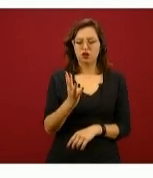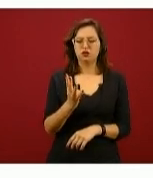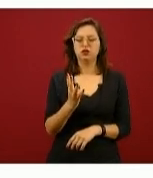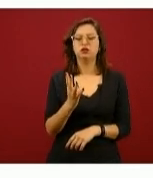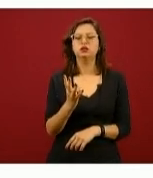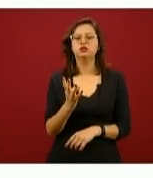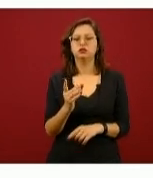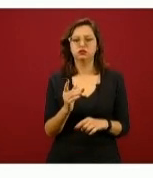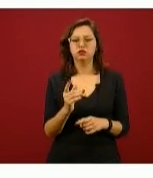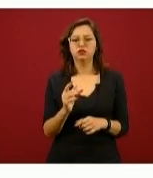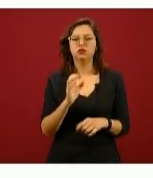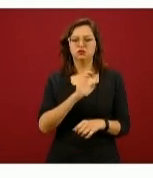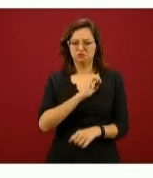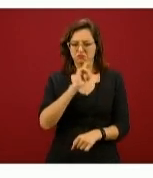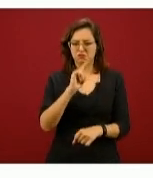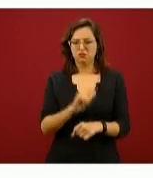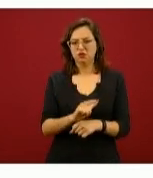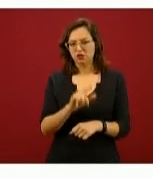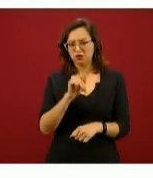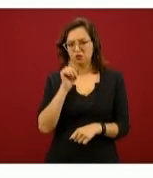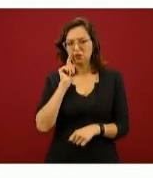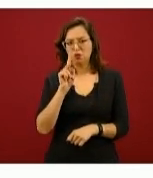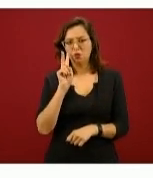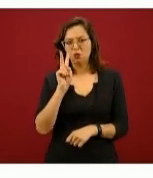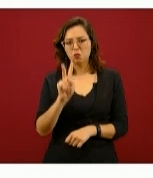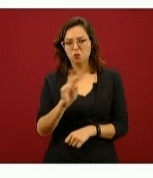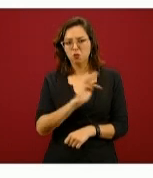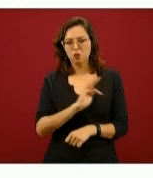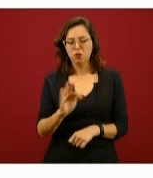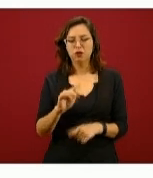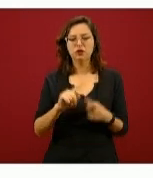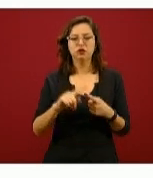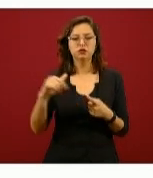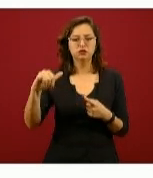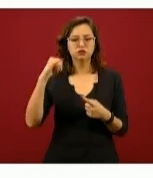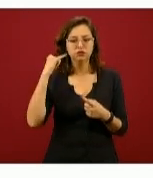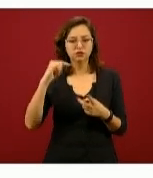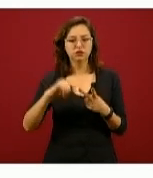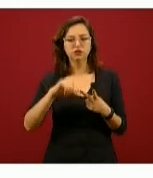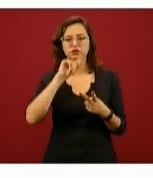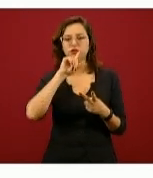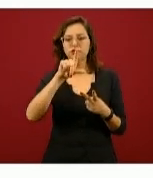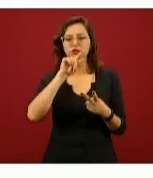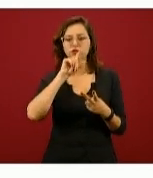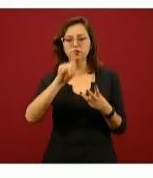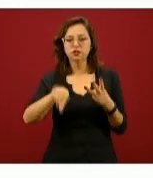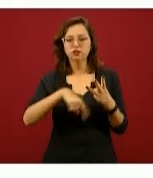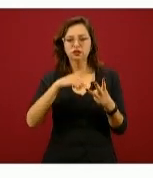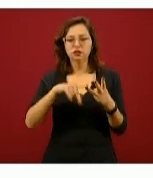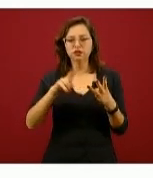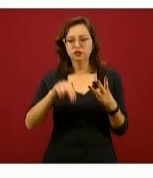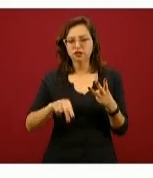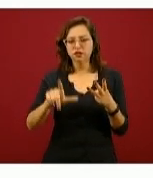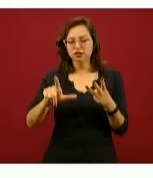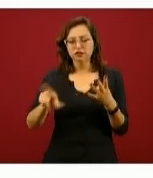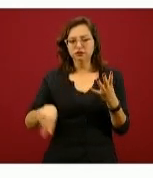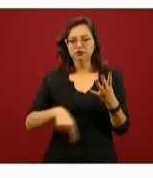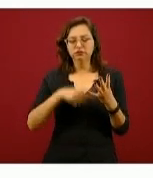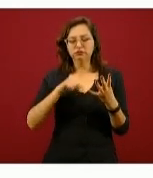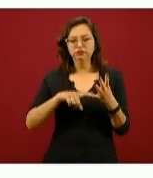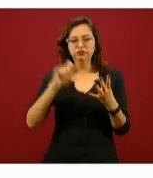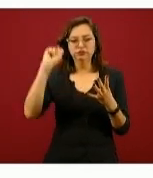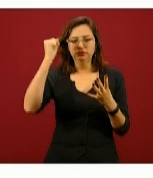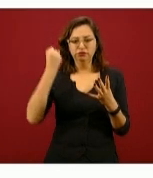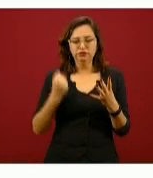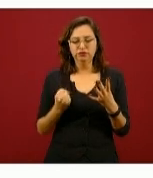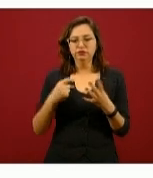especialidades distribuidos ahí en el mapa, ustedes pueden ver en Yucatán, en Jalisco, en Nuevo León y en